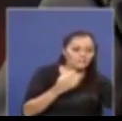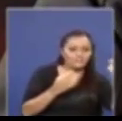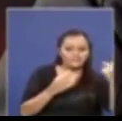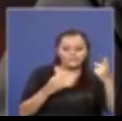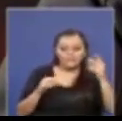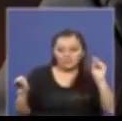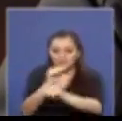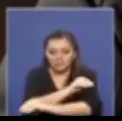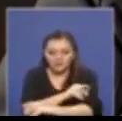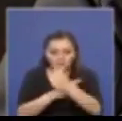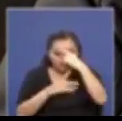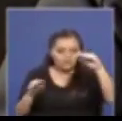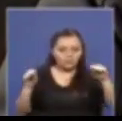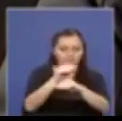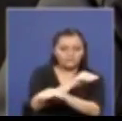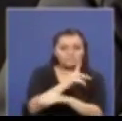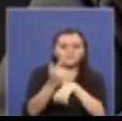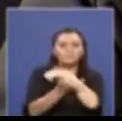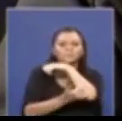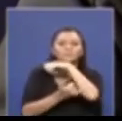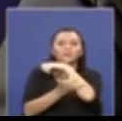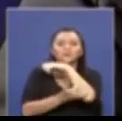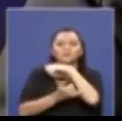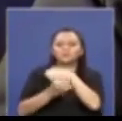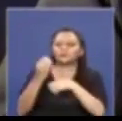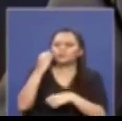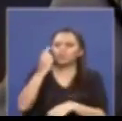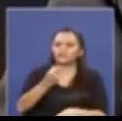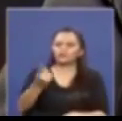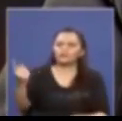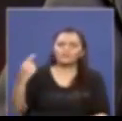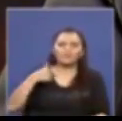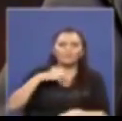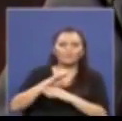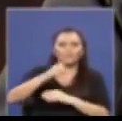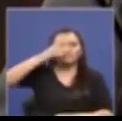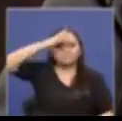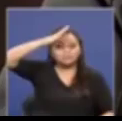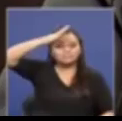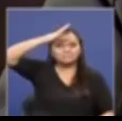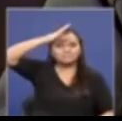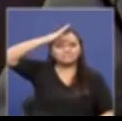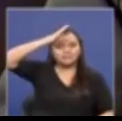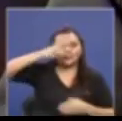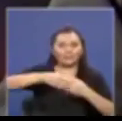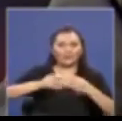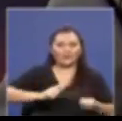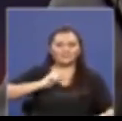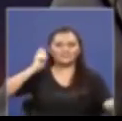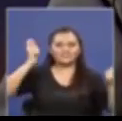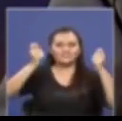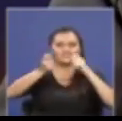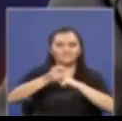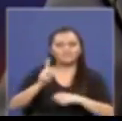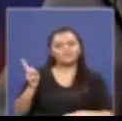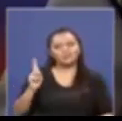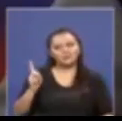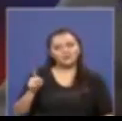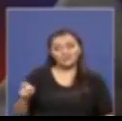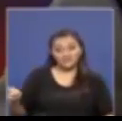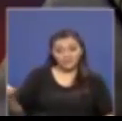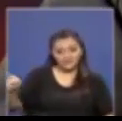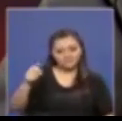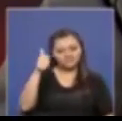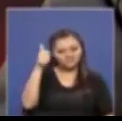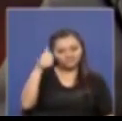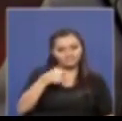porque los países no es que eran tontos y Ecuador era más inteligente, ¿no? Y mantuvieron sus monedas nacionales, ¿no? Por algo mantuvieron